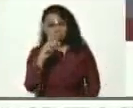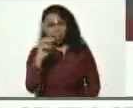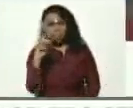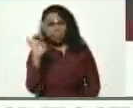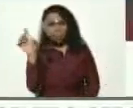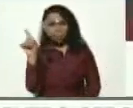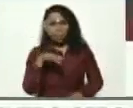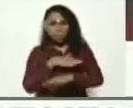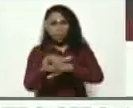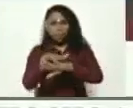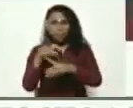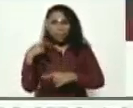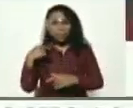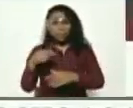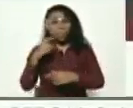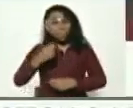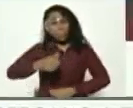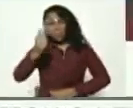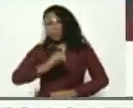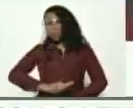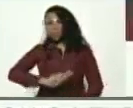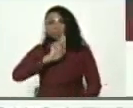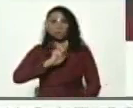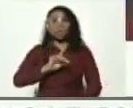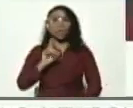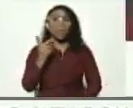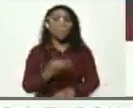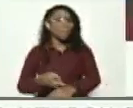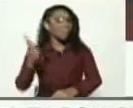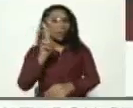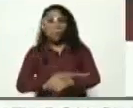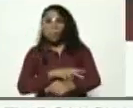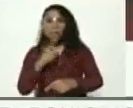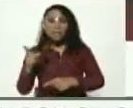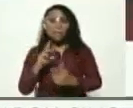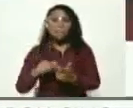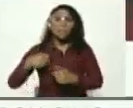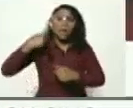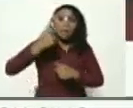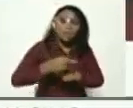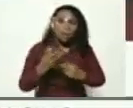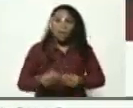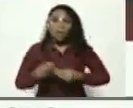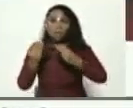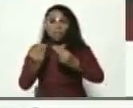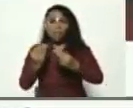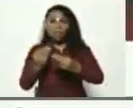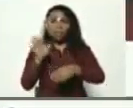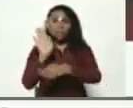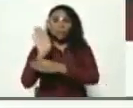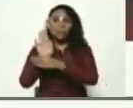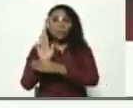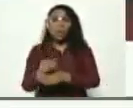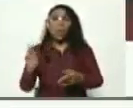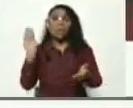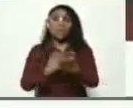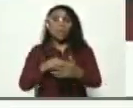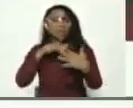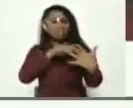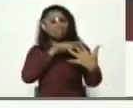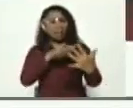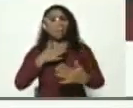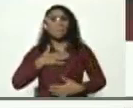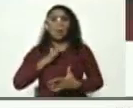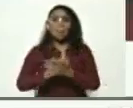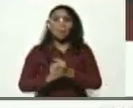de las impunidades más escandalosas. Lo peor es que mañana le darán un indulto y volverá a hacerle la guerra a mis amigos